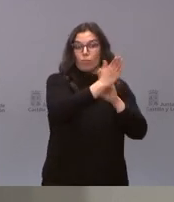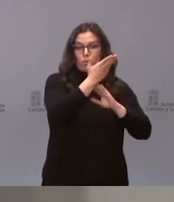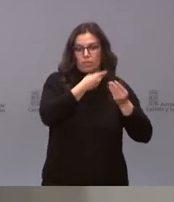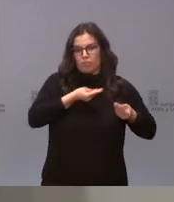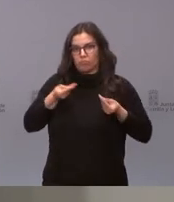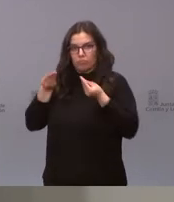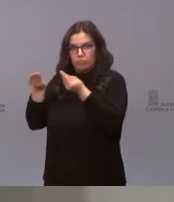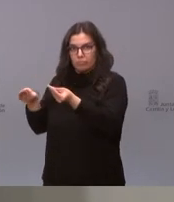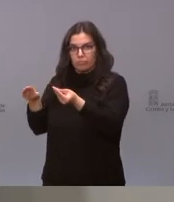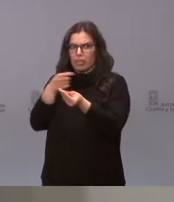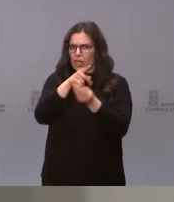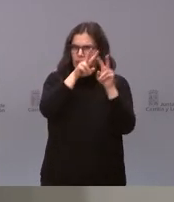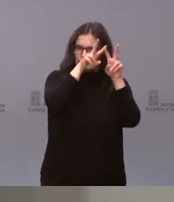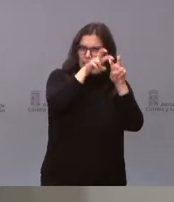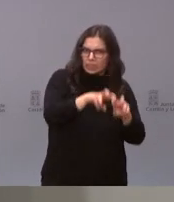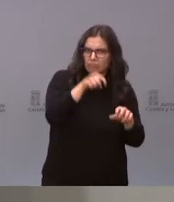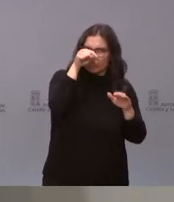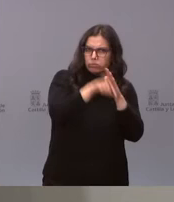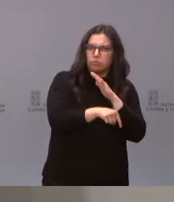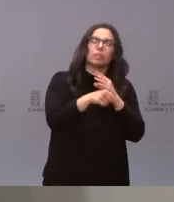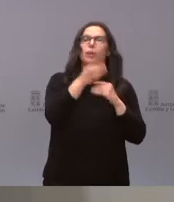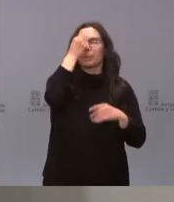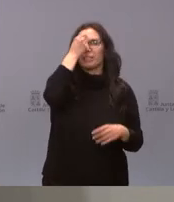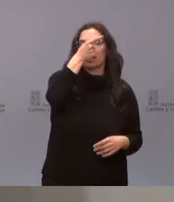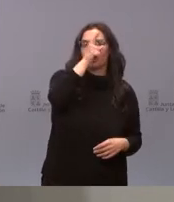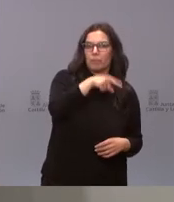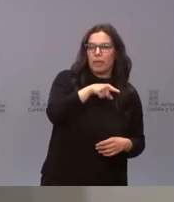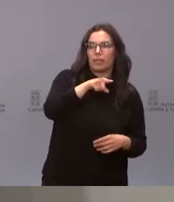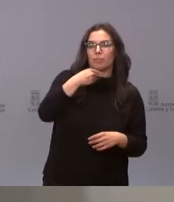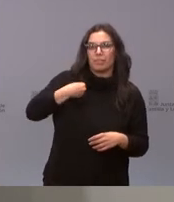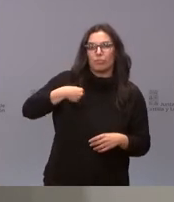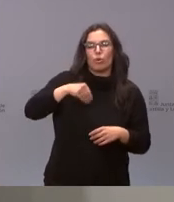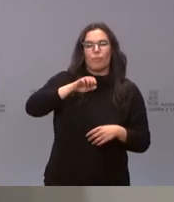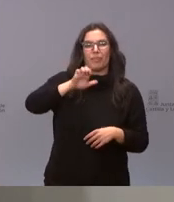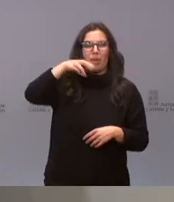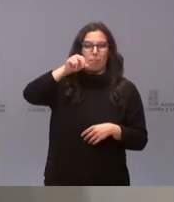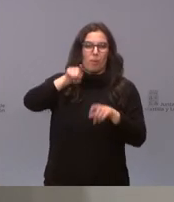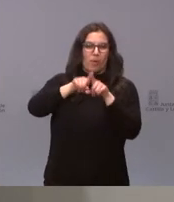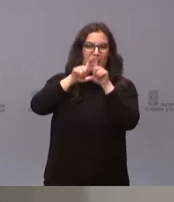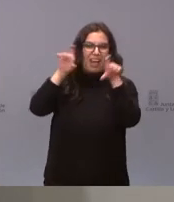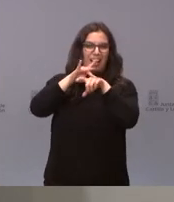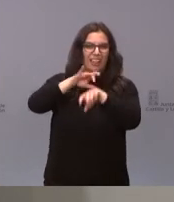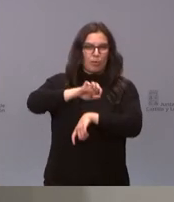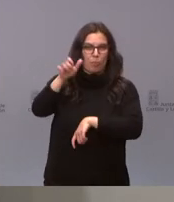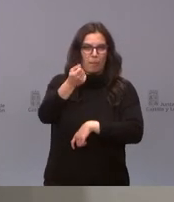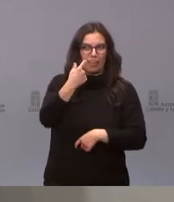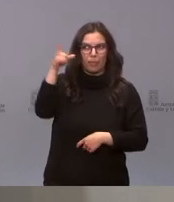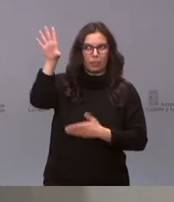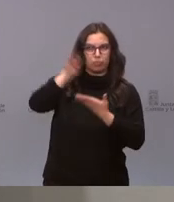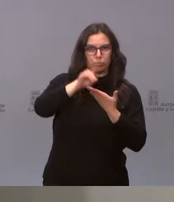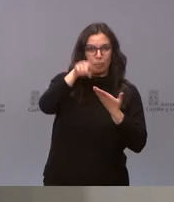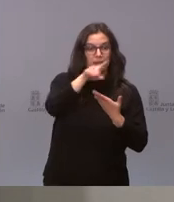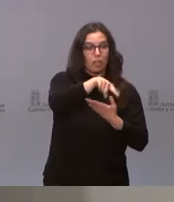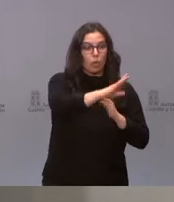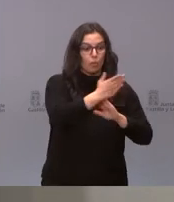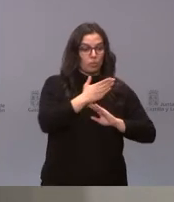muy muy de cerca y que tiene también en cuenta lo que dice la ema pues lo que ellos proponían era era esto y era la posición que nosotros